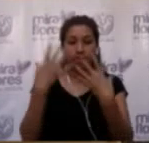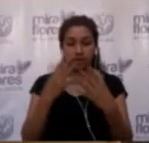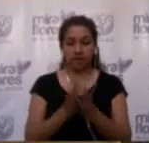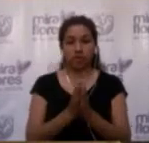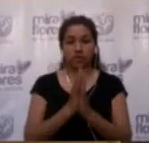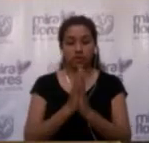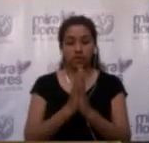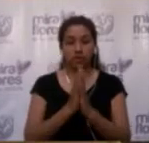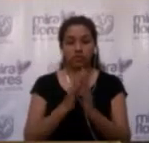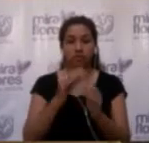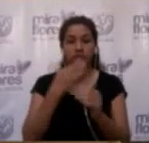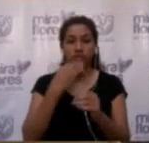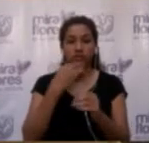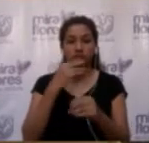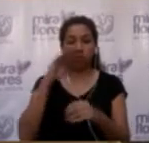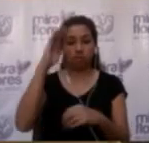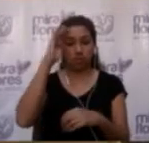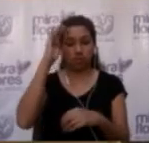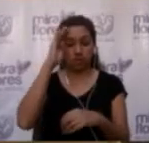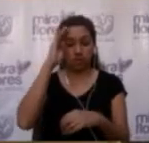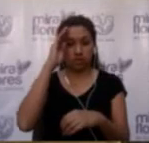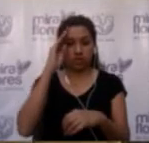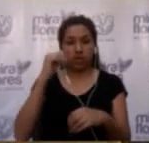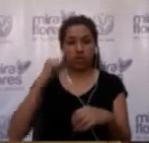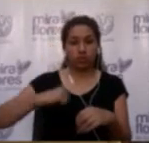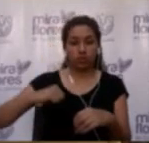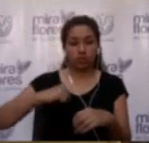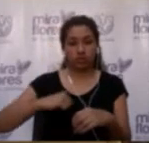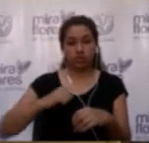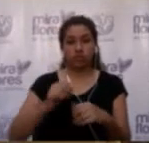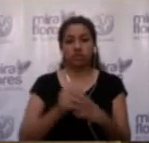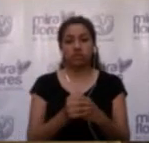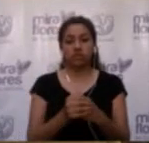de Serenazgo, de Seguridad Ciudadana,